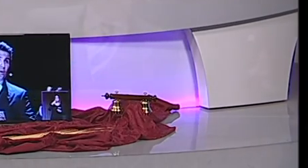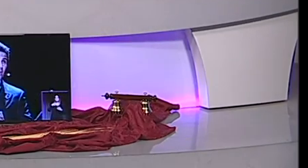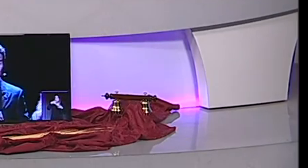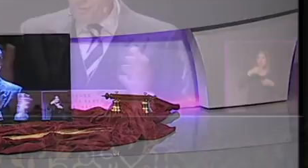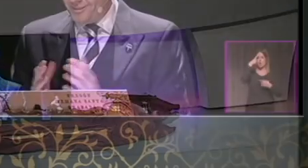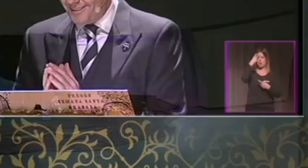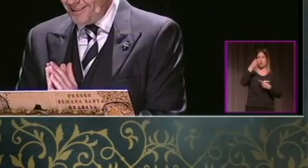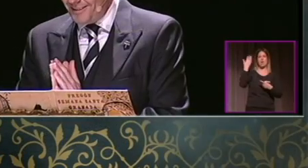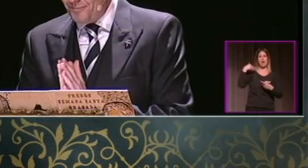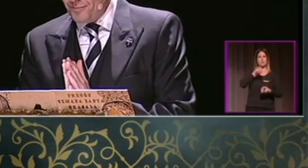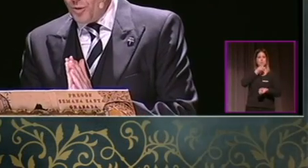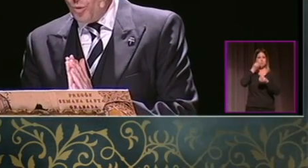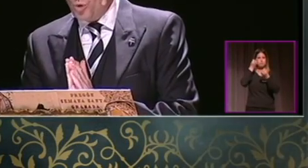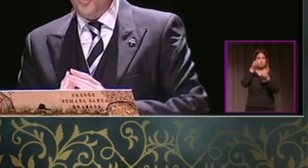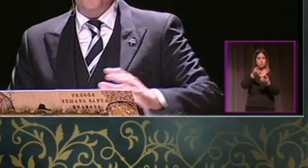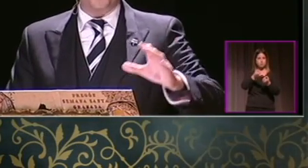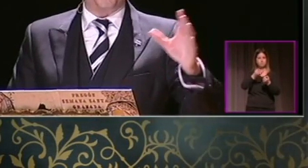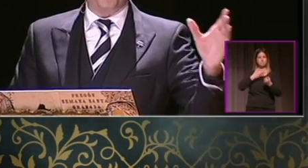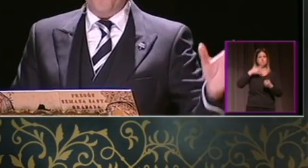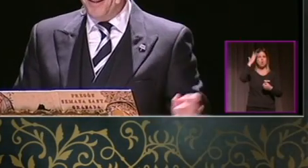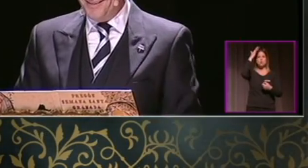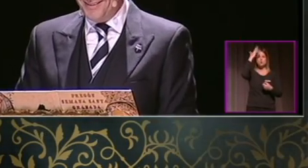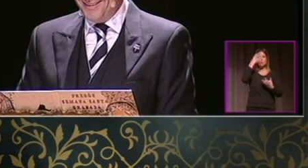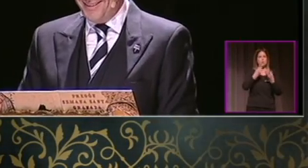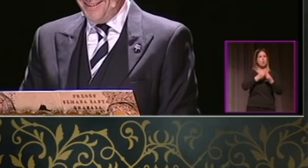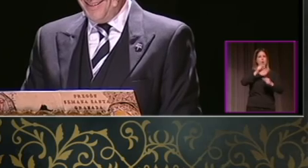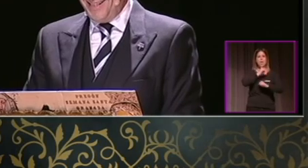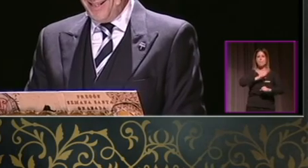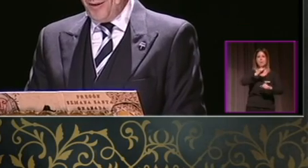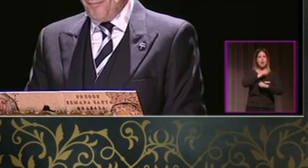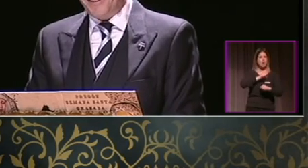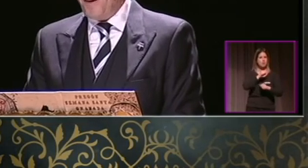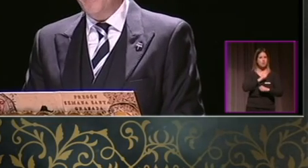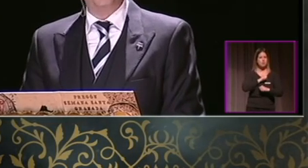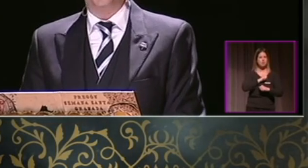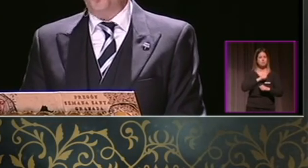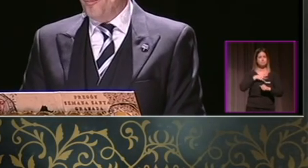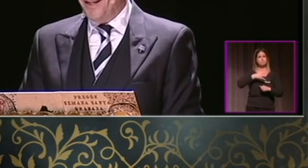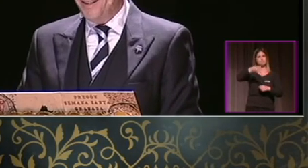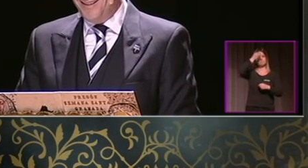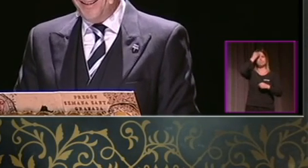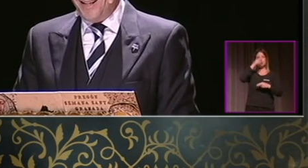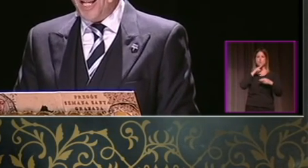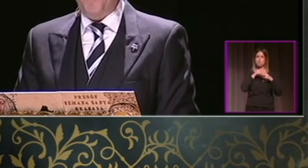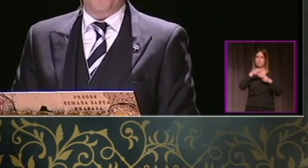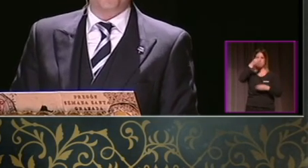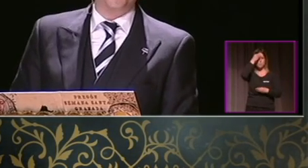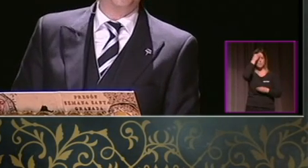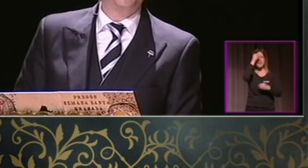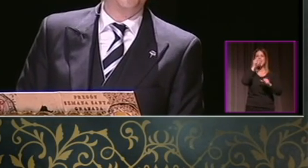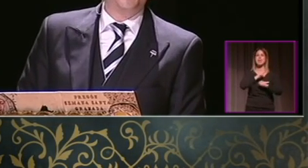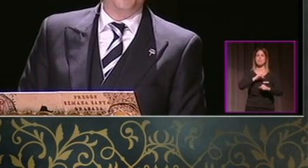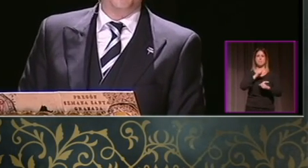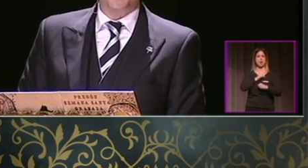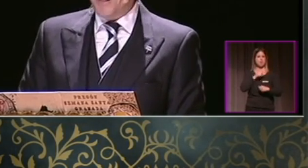porque que solo deje haber 200 personas en este caso en el Palacio de Congreso ahí Federación tampoco puede hacer nada quiero decir